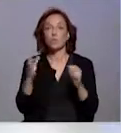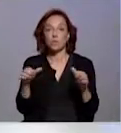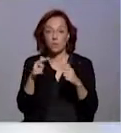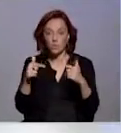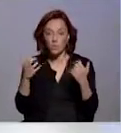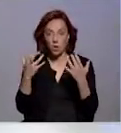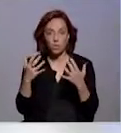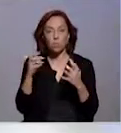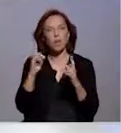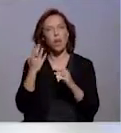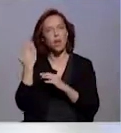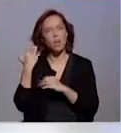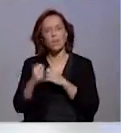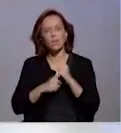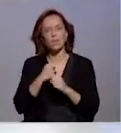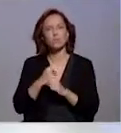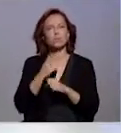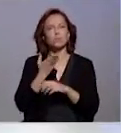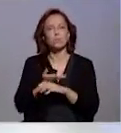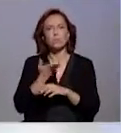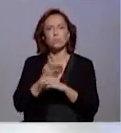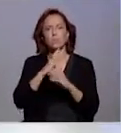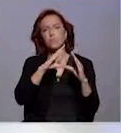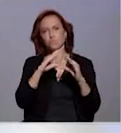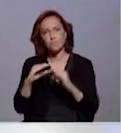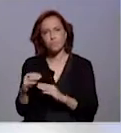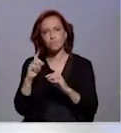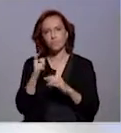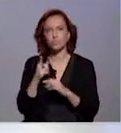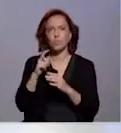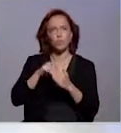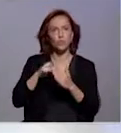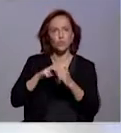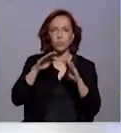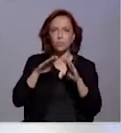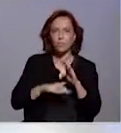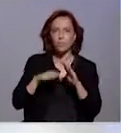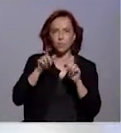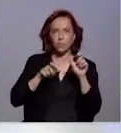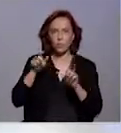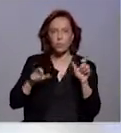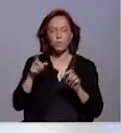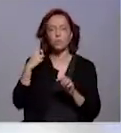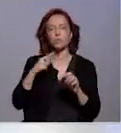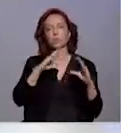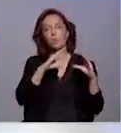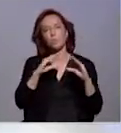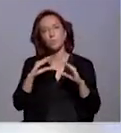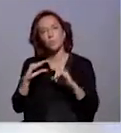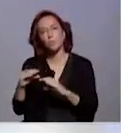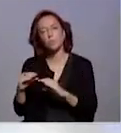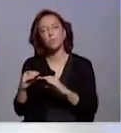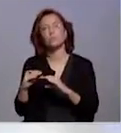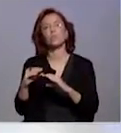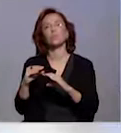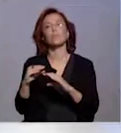que también que la demanda laboral decrece y que y que disminuye esa demanda laboral en proporción mayor a